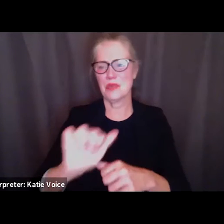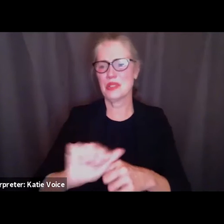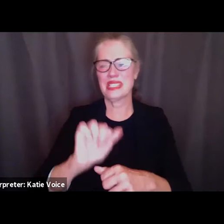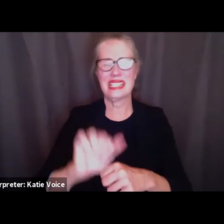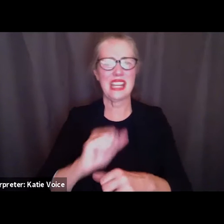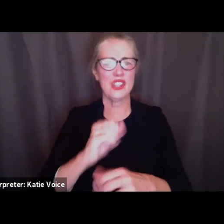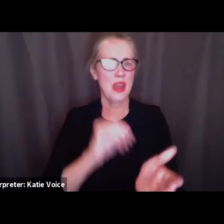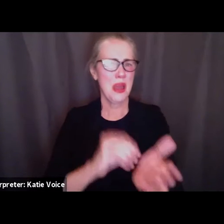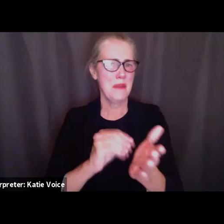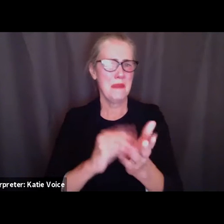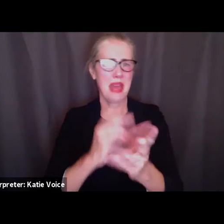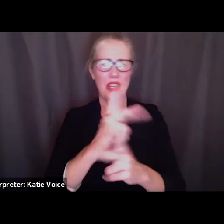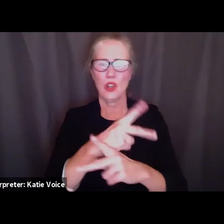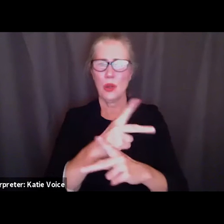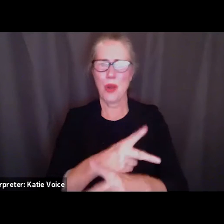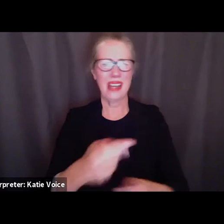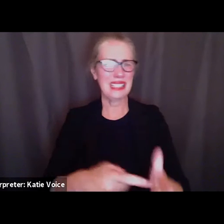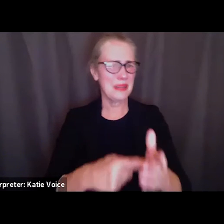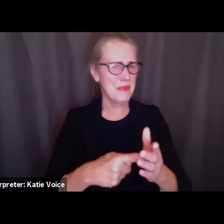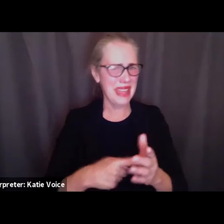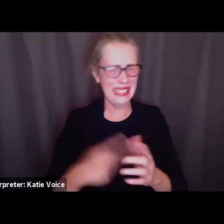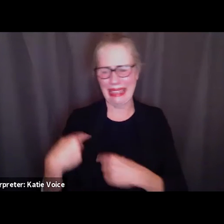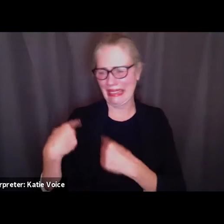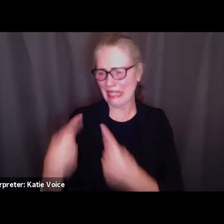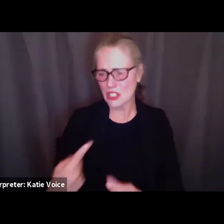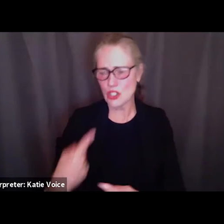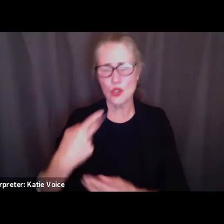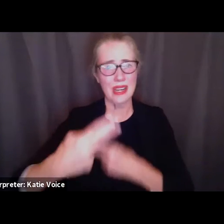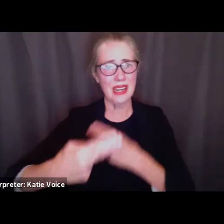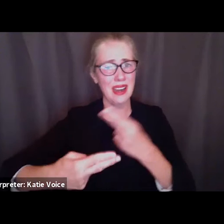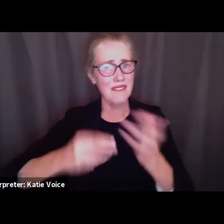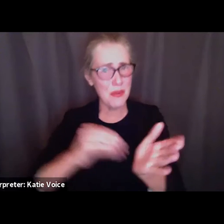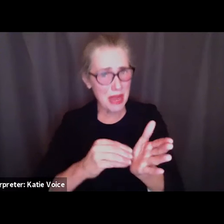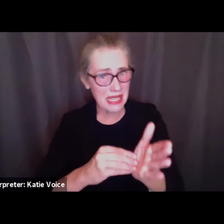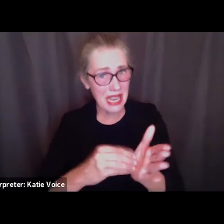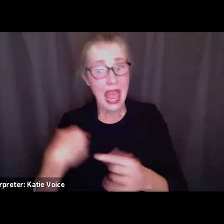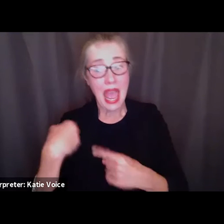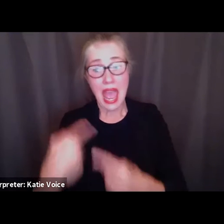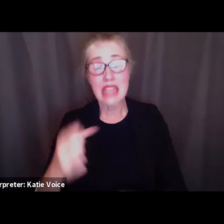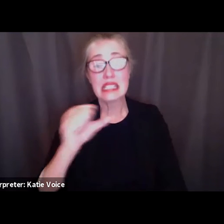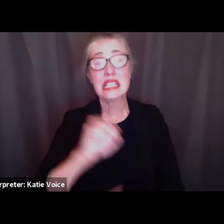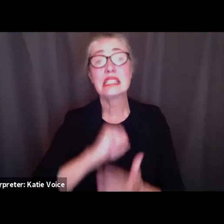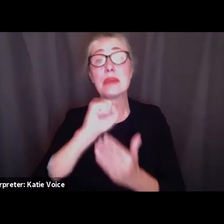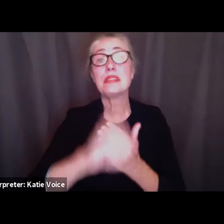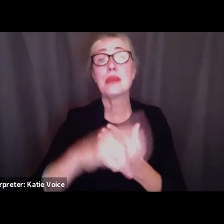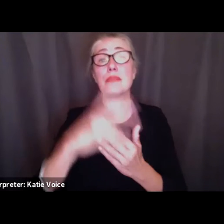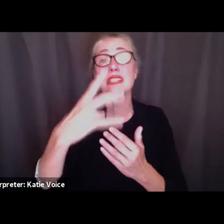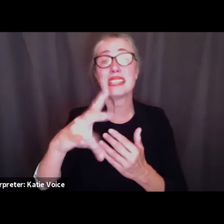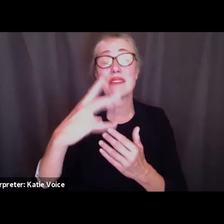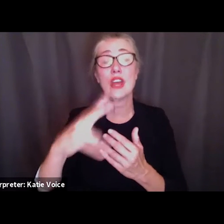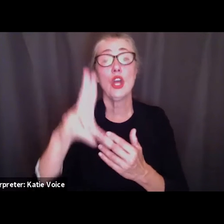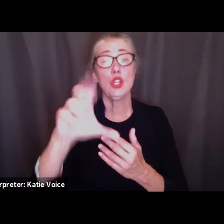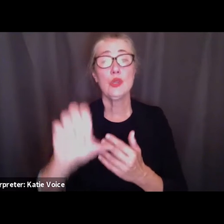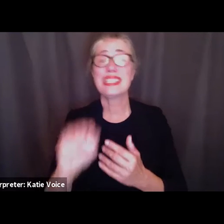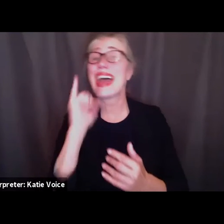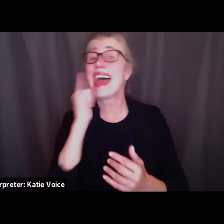un producto que es el más peligroso. El 17 de septiembre